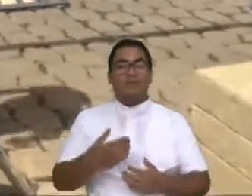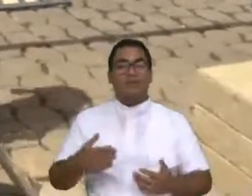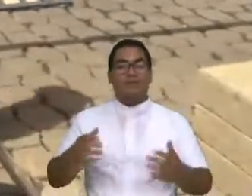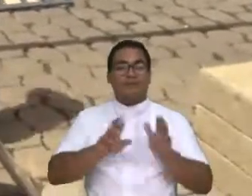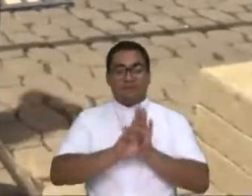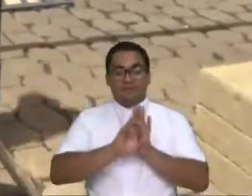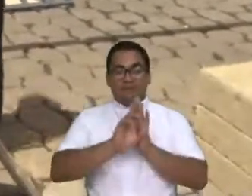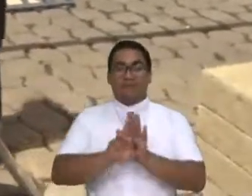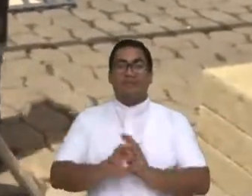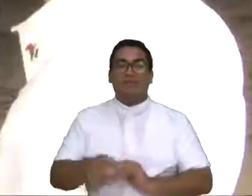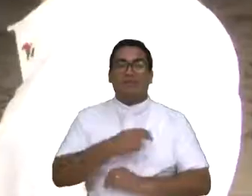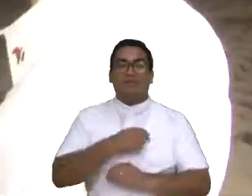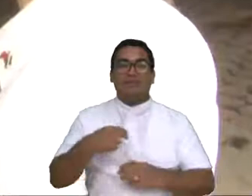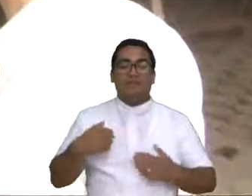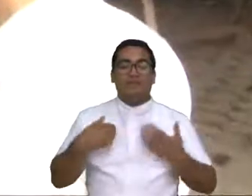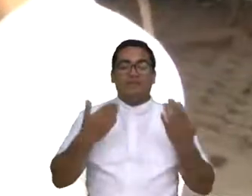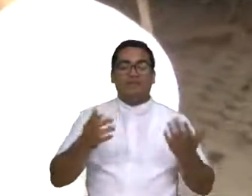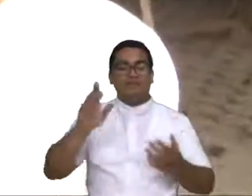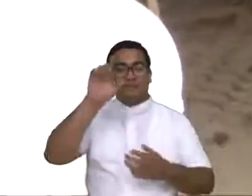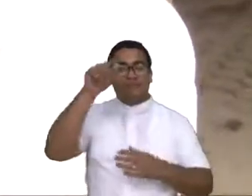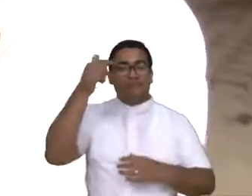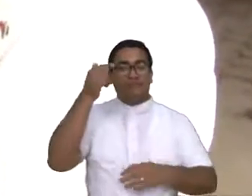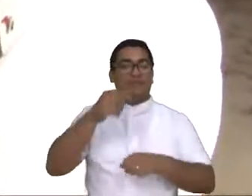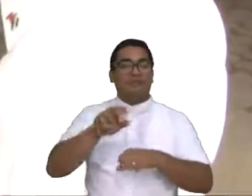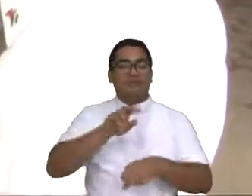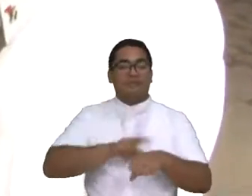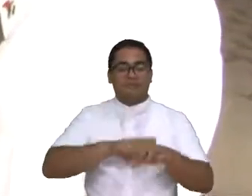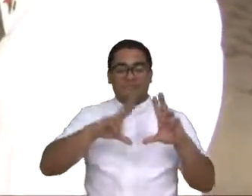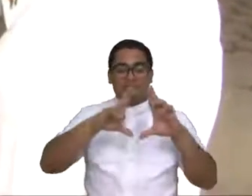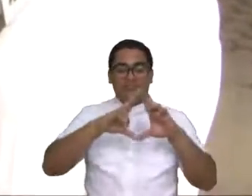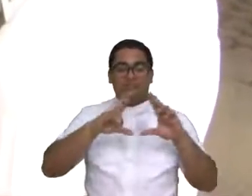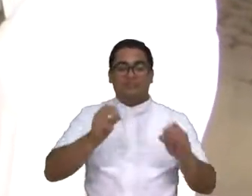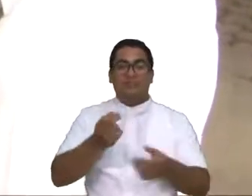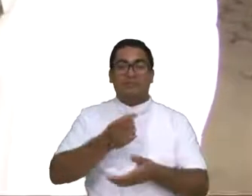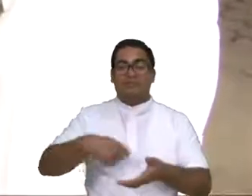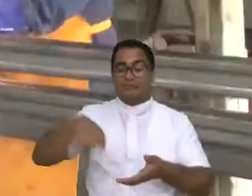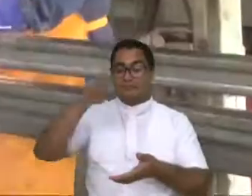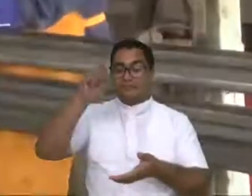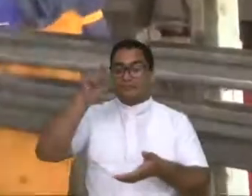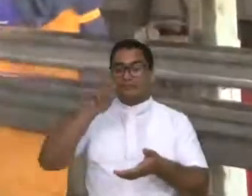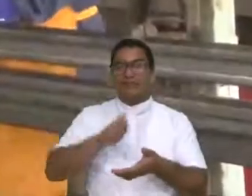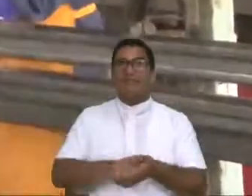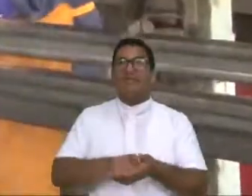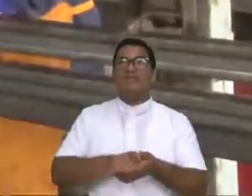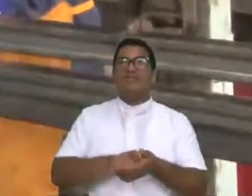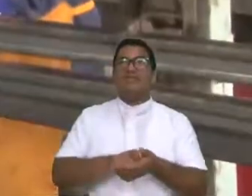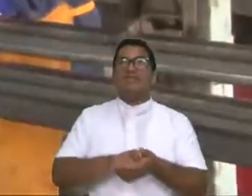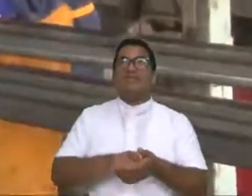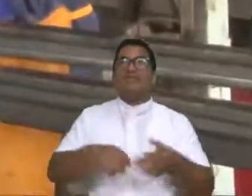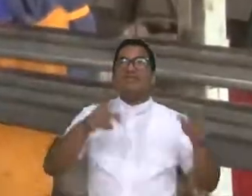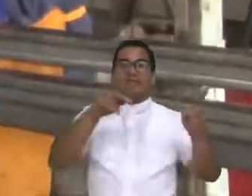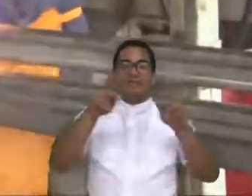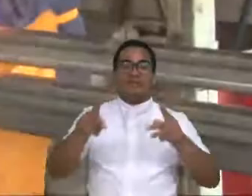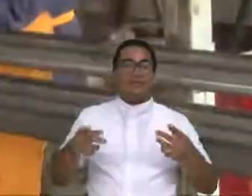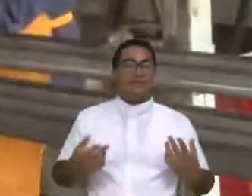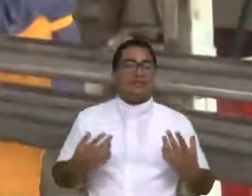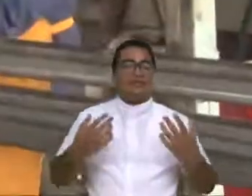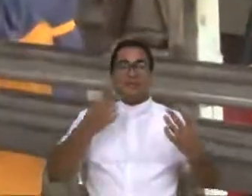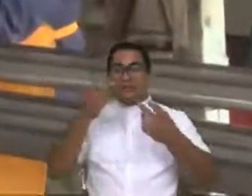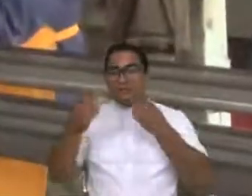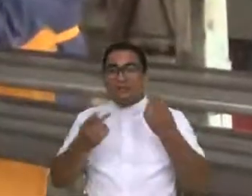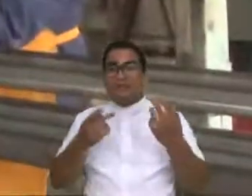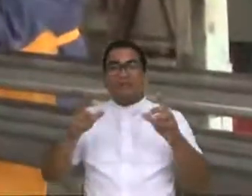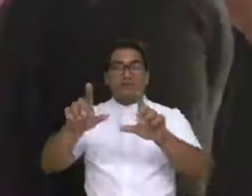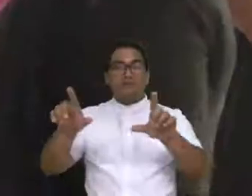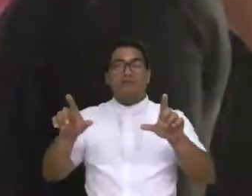que ha desarrollado el gobierno a nivel nacional. Posterior a la firma de desembolso, las autoridades realizaron un recorrido por el